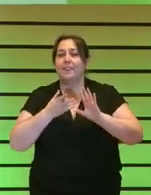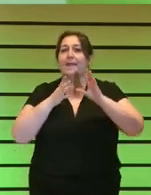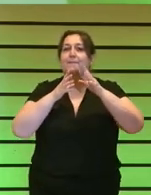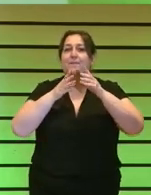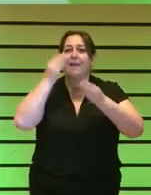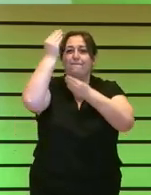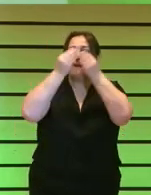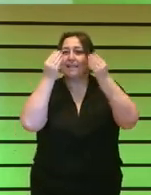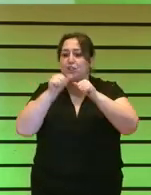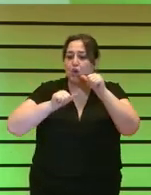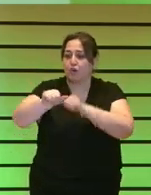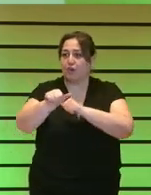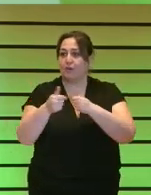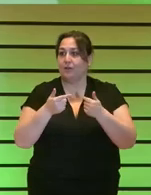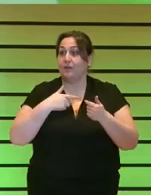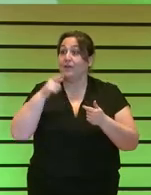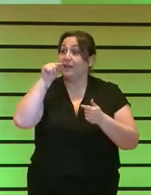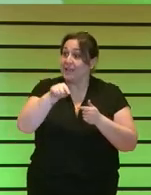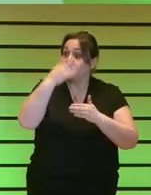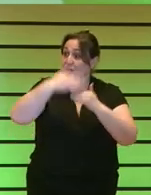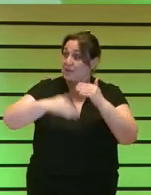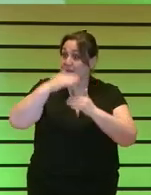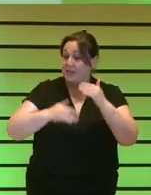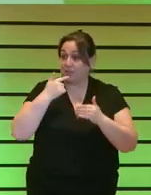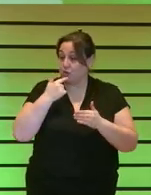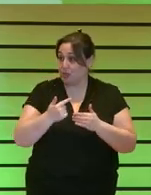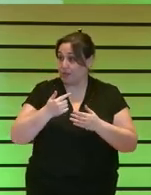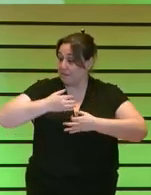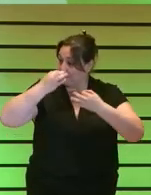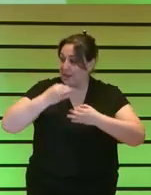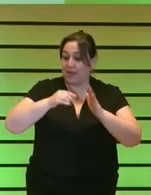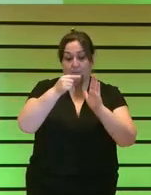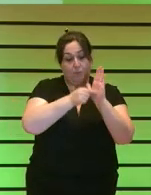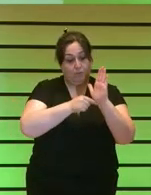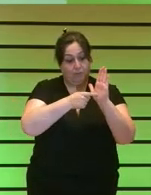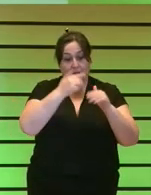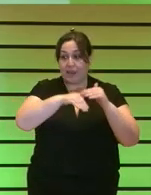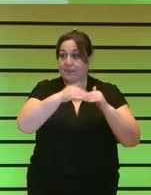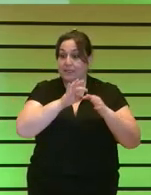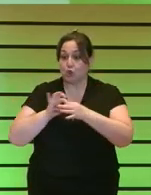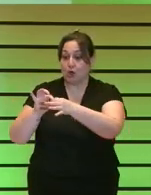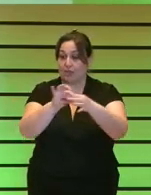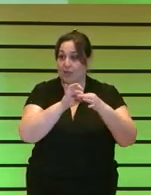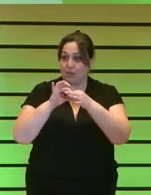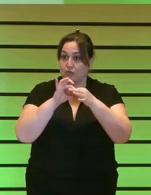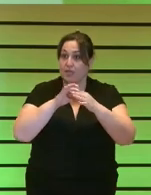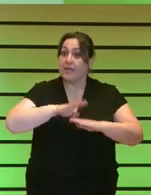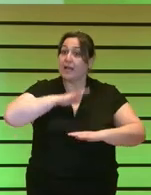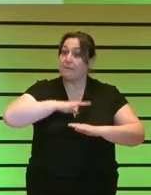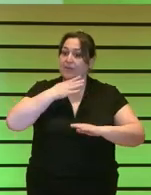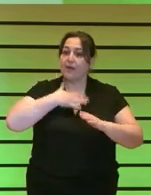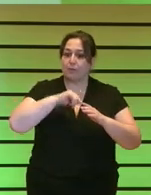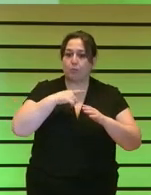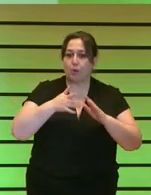pero que efectivamente nos dicen que todos esos límites están interconectados y que tienen la capacidad de acelerarse